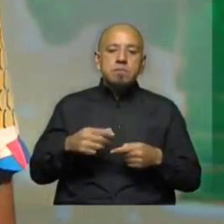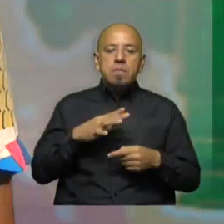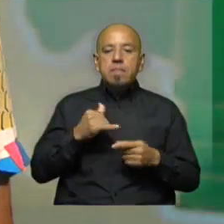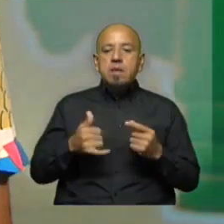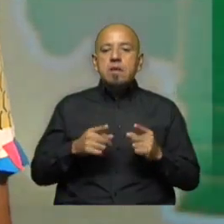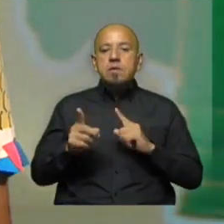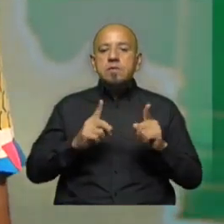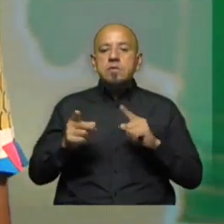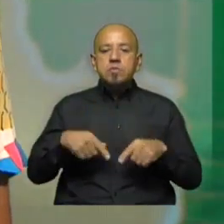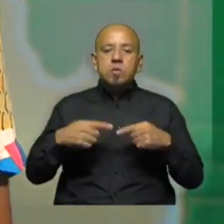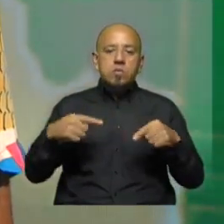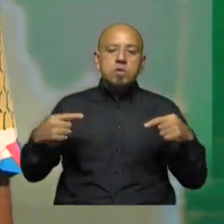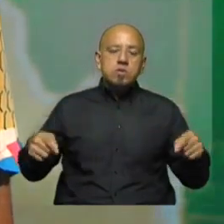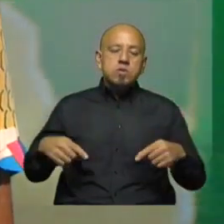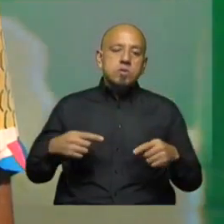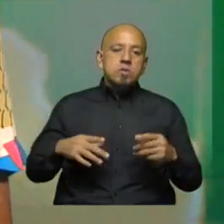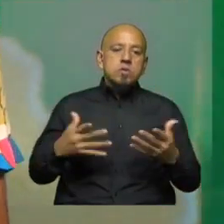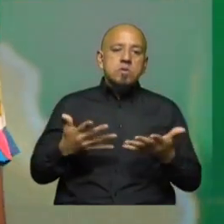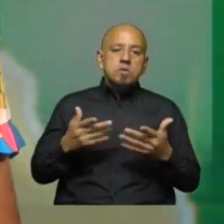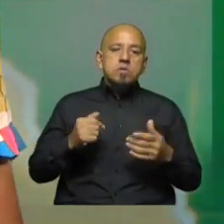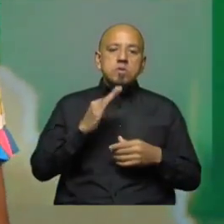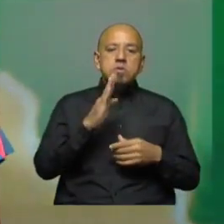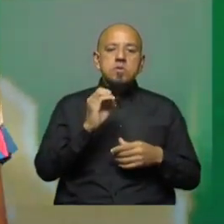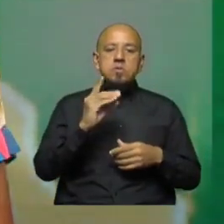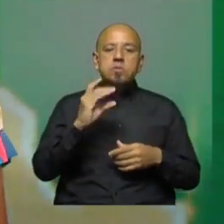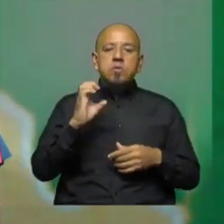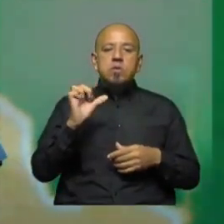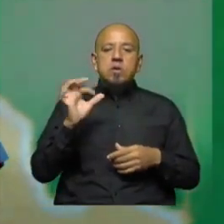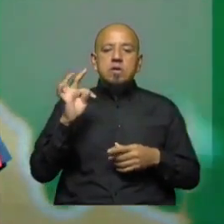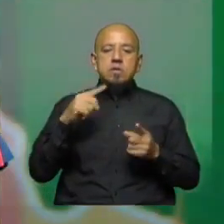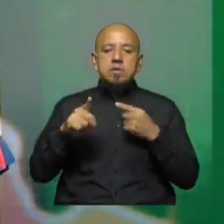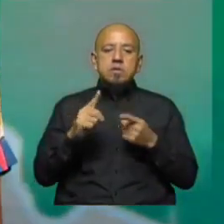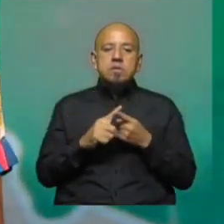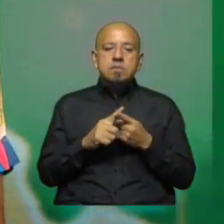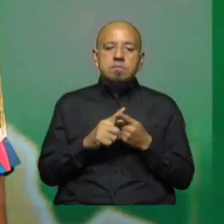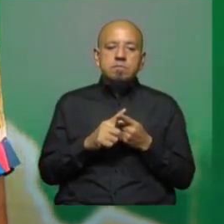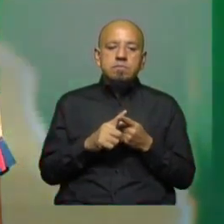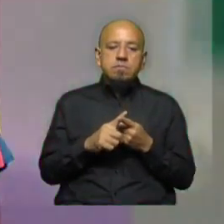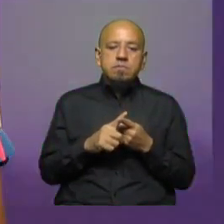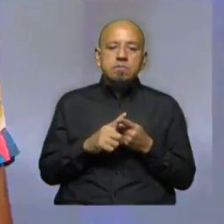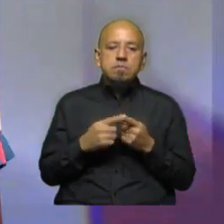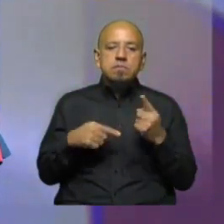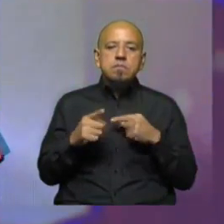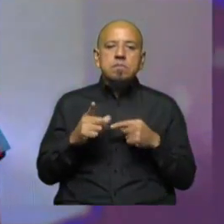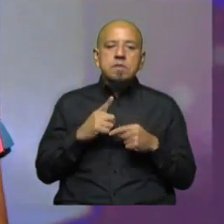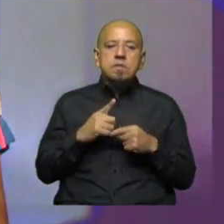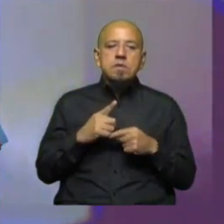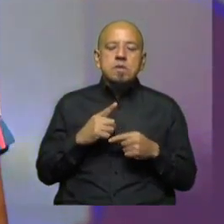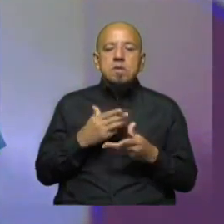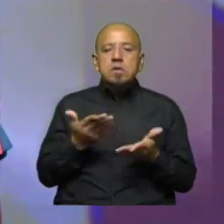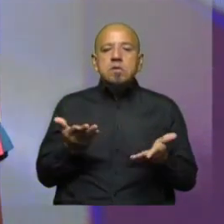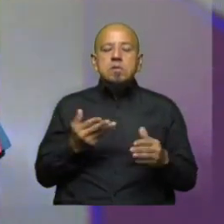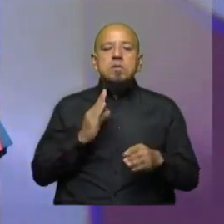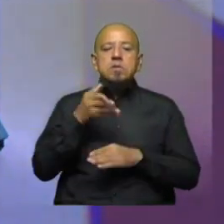algún espacio para hacer algunas cosas. Claro, ahora el podcast tiene algunas facilidades que tienen que ver con que uno con equipos relativamente